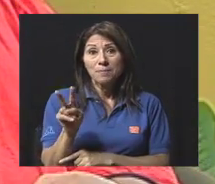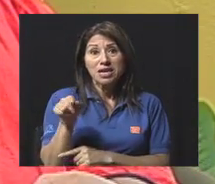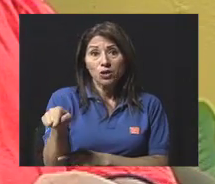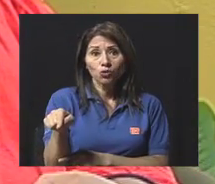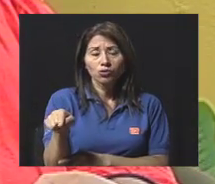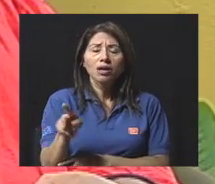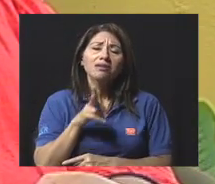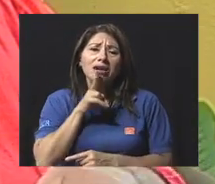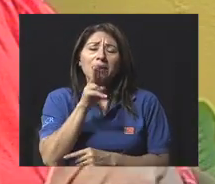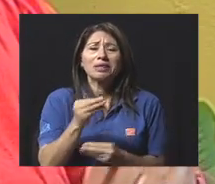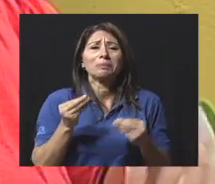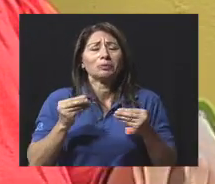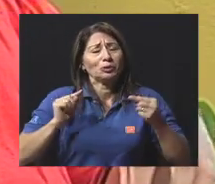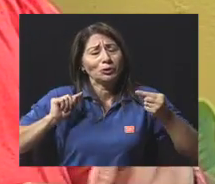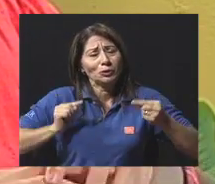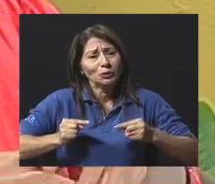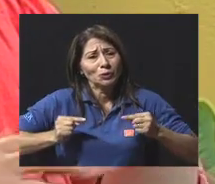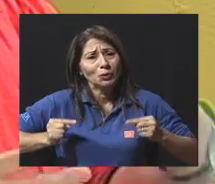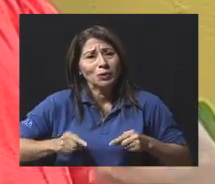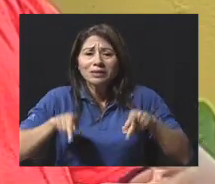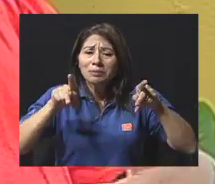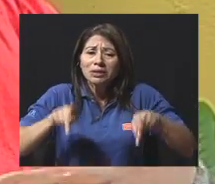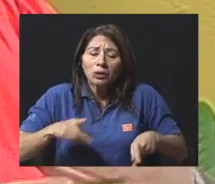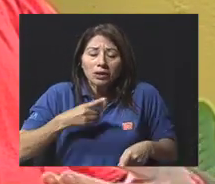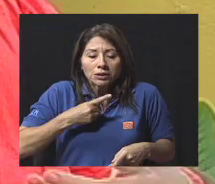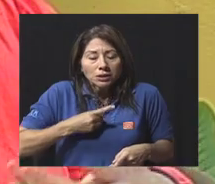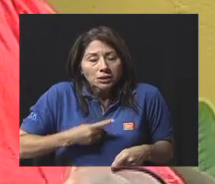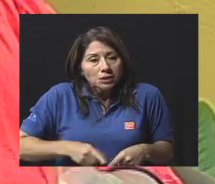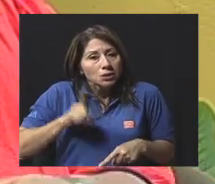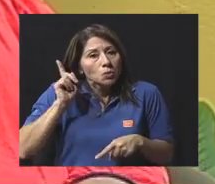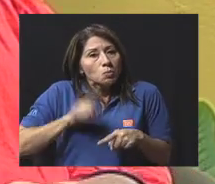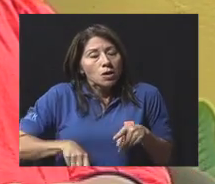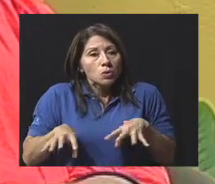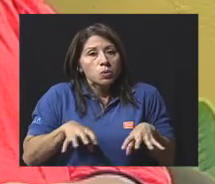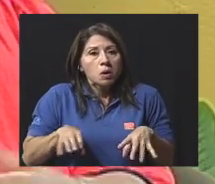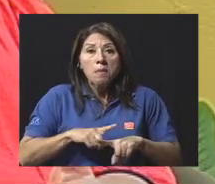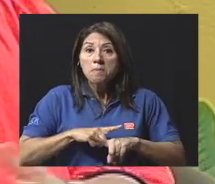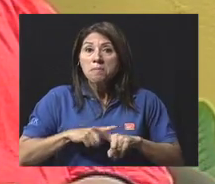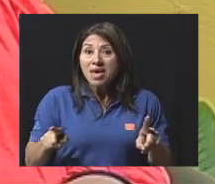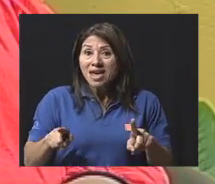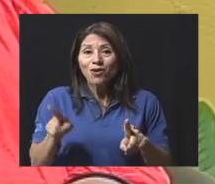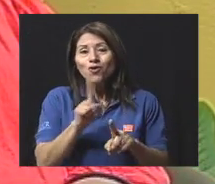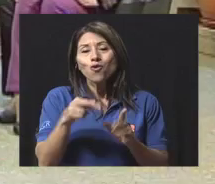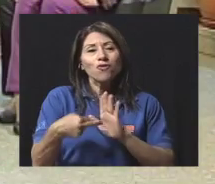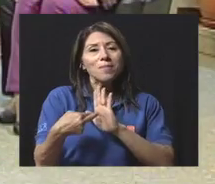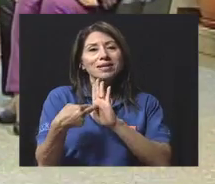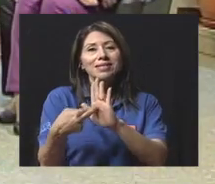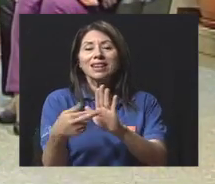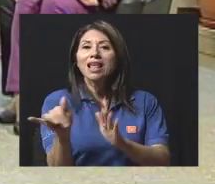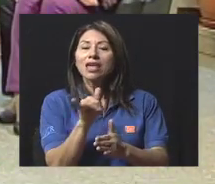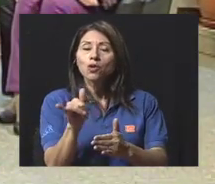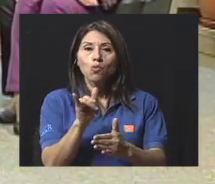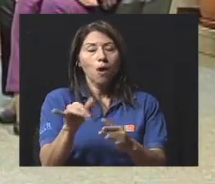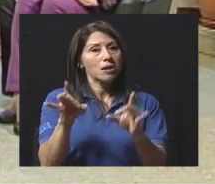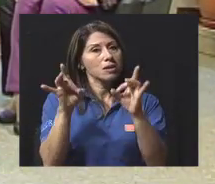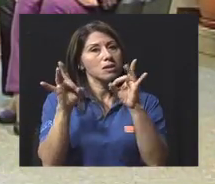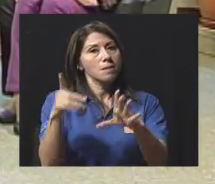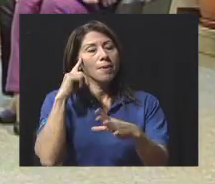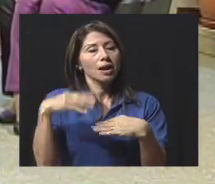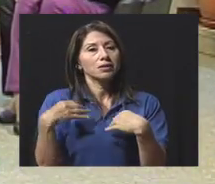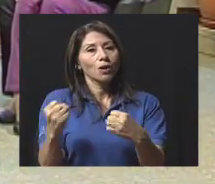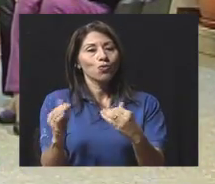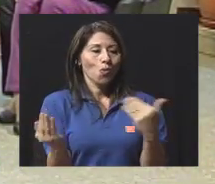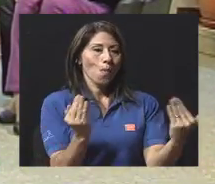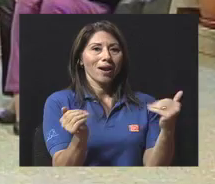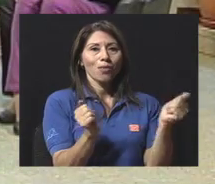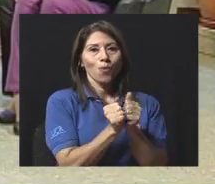por por estos dolores álgicos pero no presenta mayor amenaza la salud como el dengue y doctor me gustaría hablar